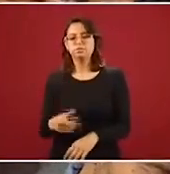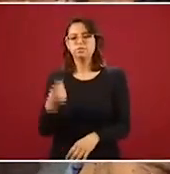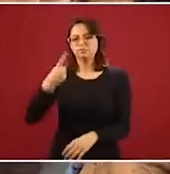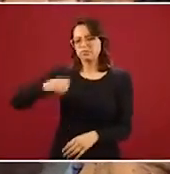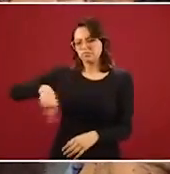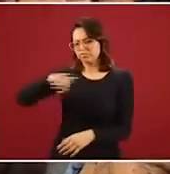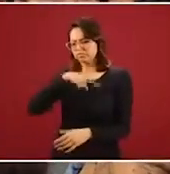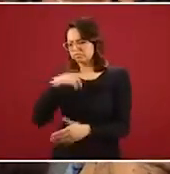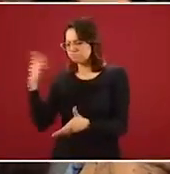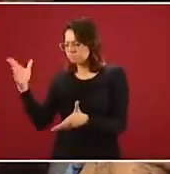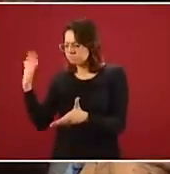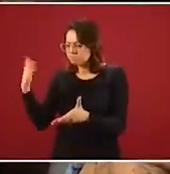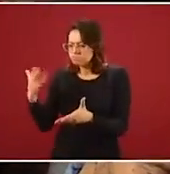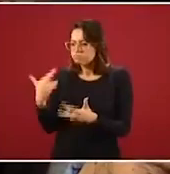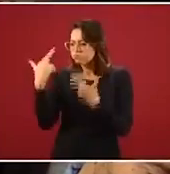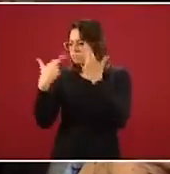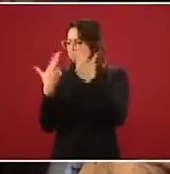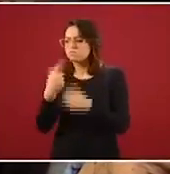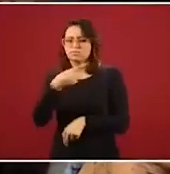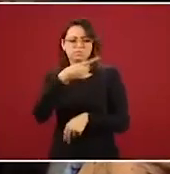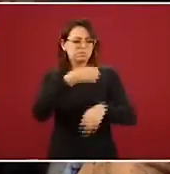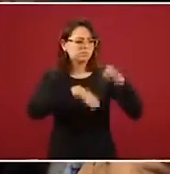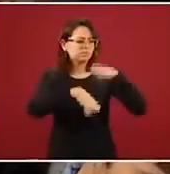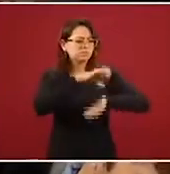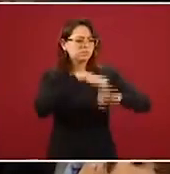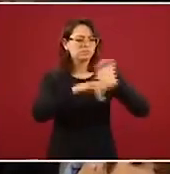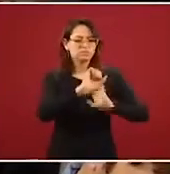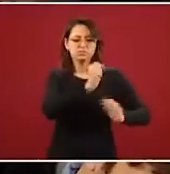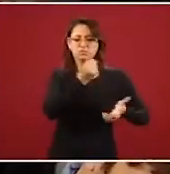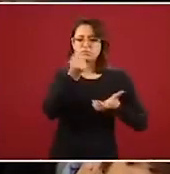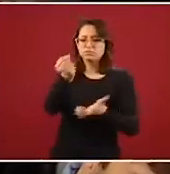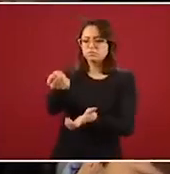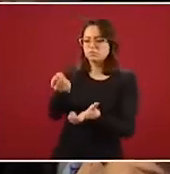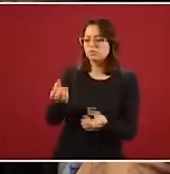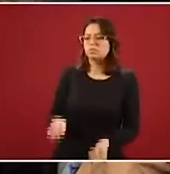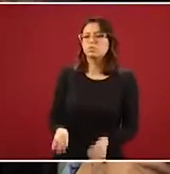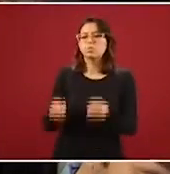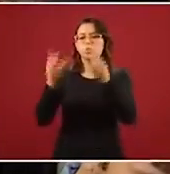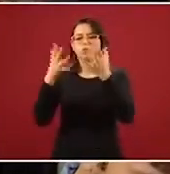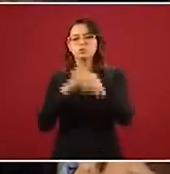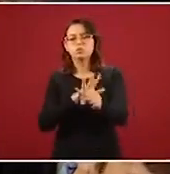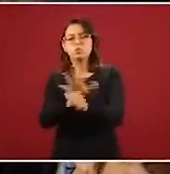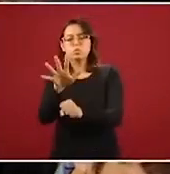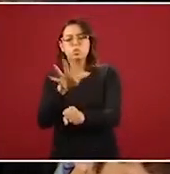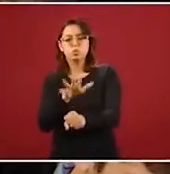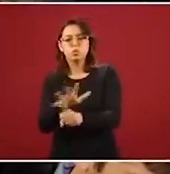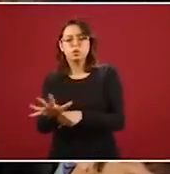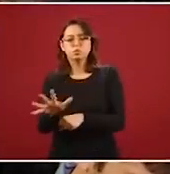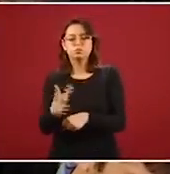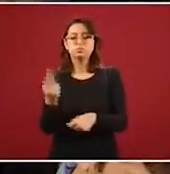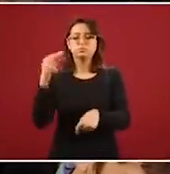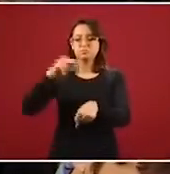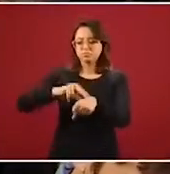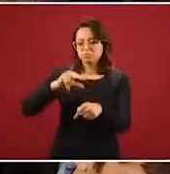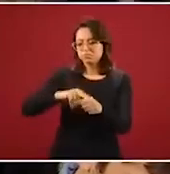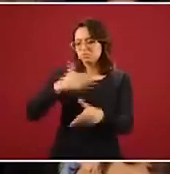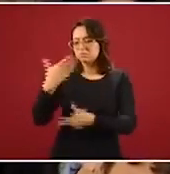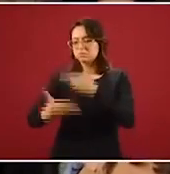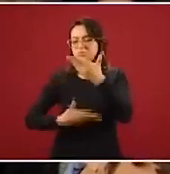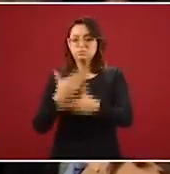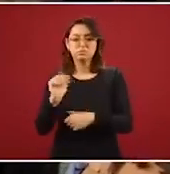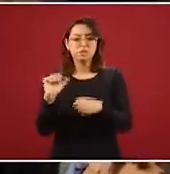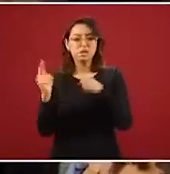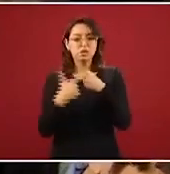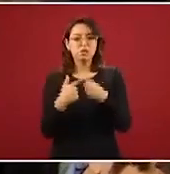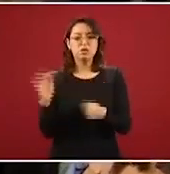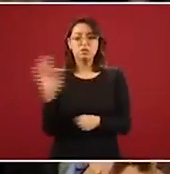fue la inversión de los empresarios en este campo, en servicios médicos, y usted debe saber